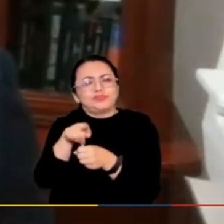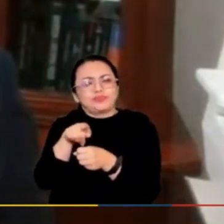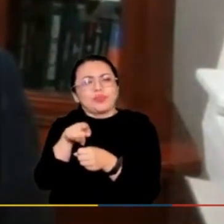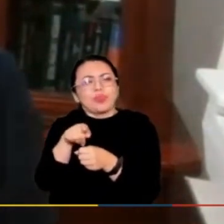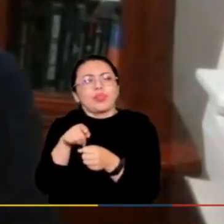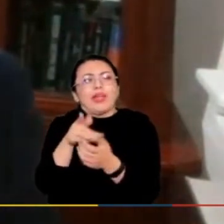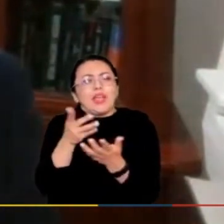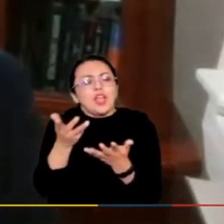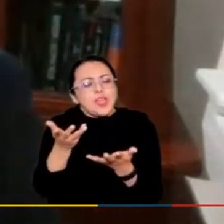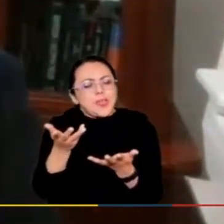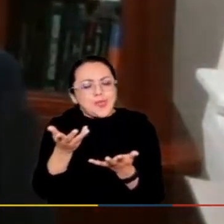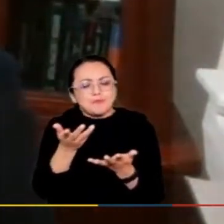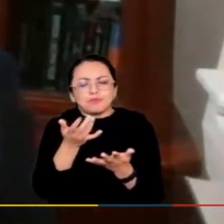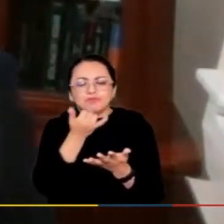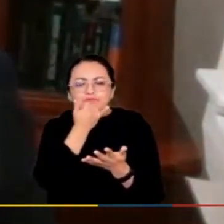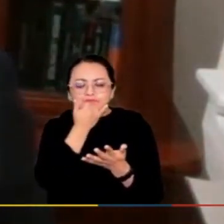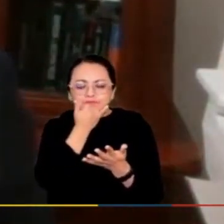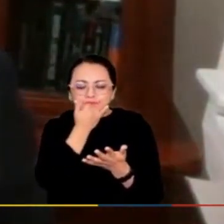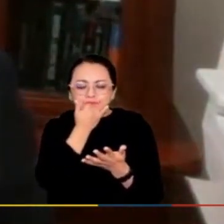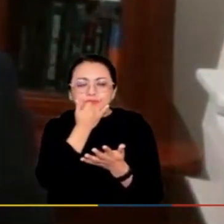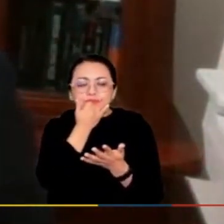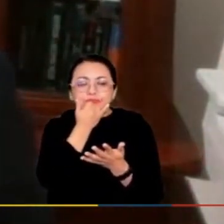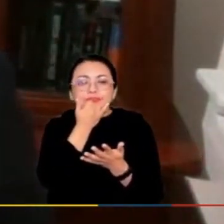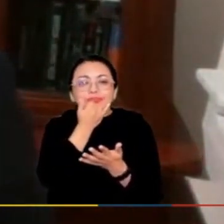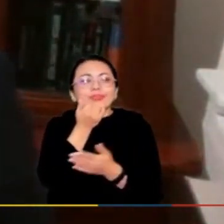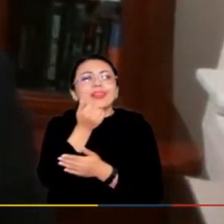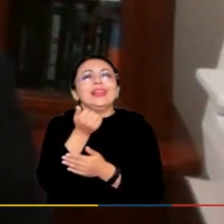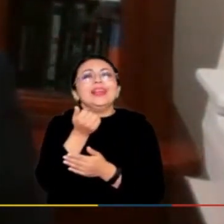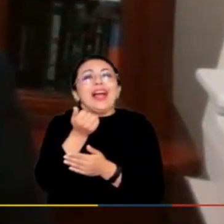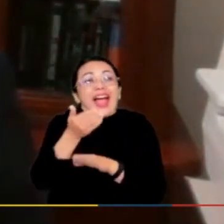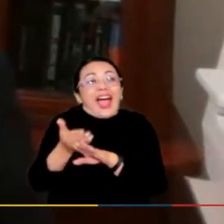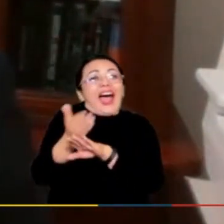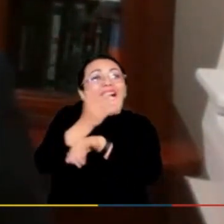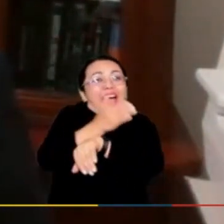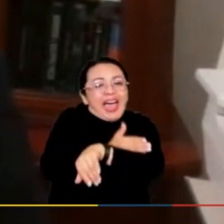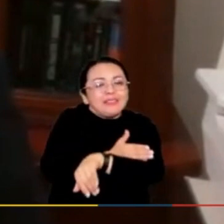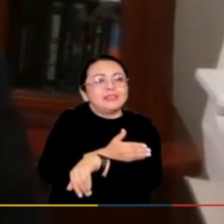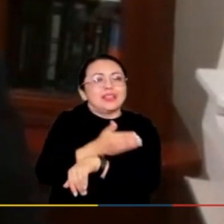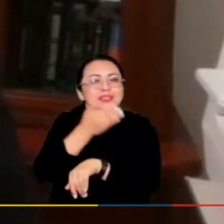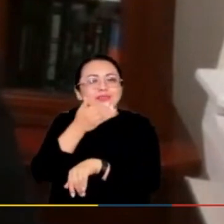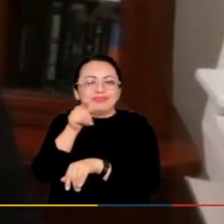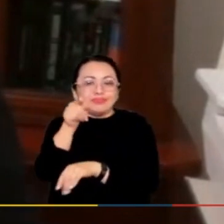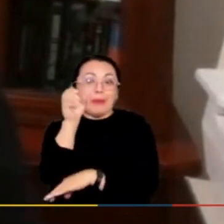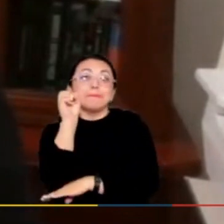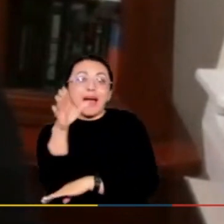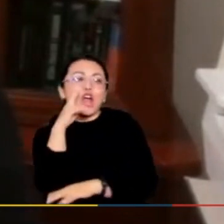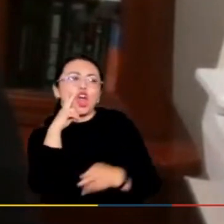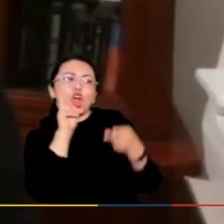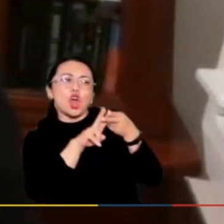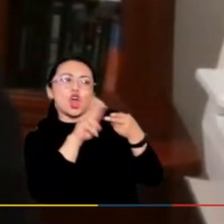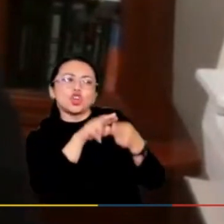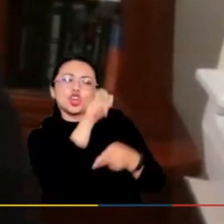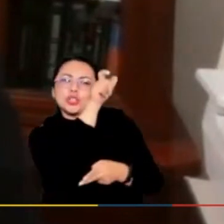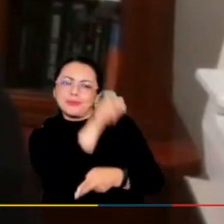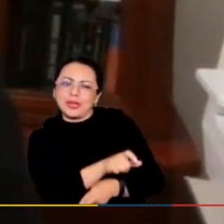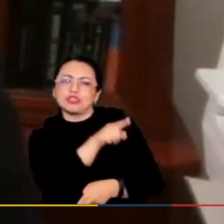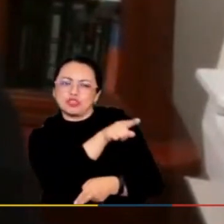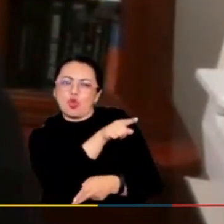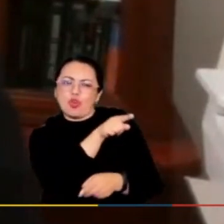que a pesar del conocimiento previo que podía tener la entidad del